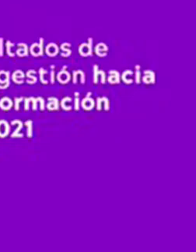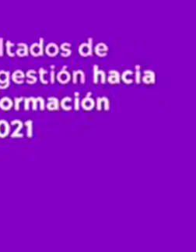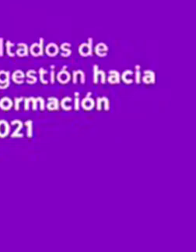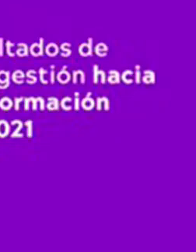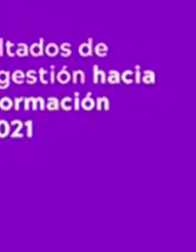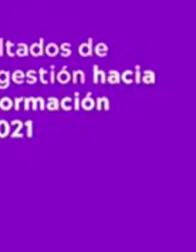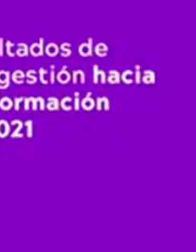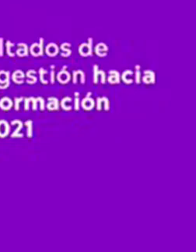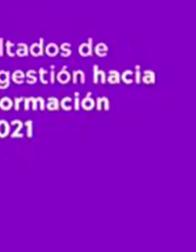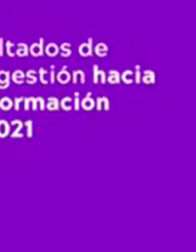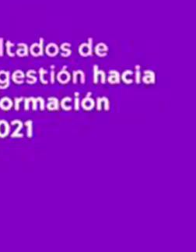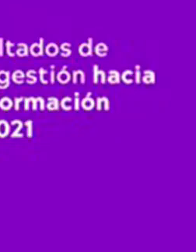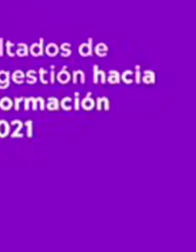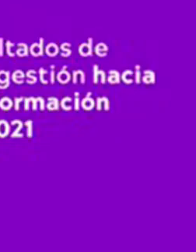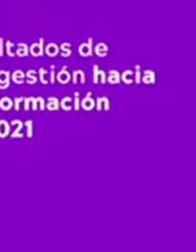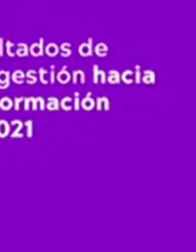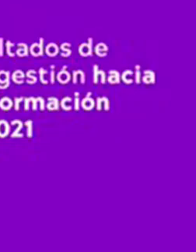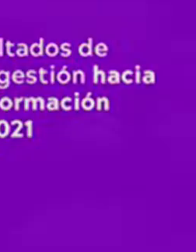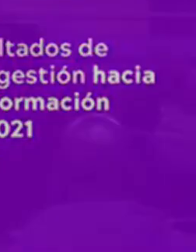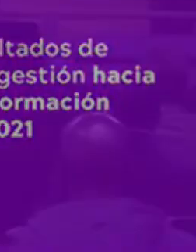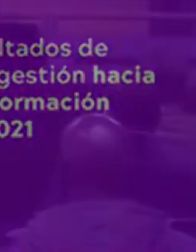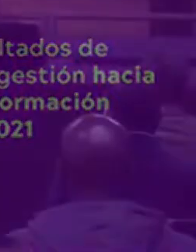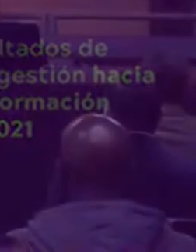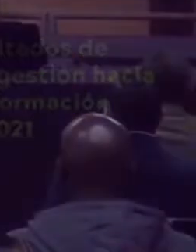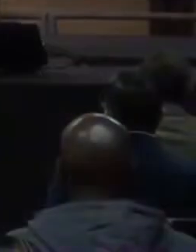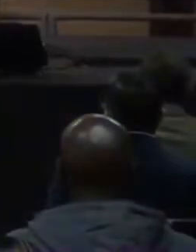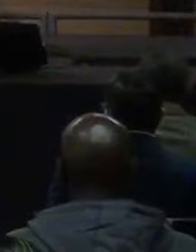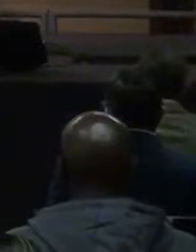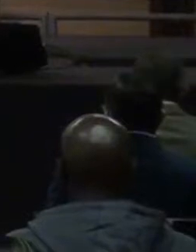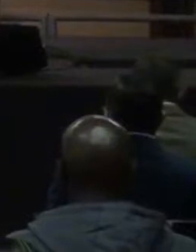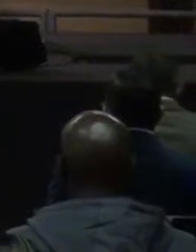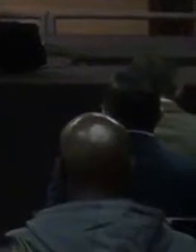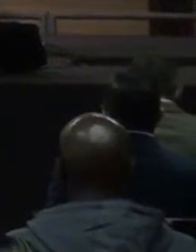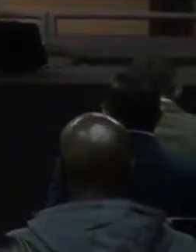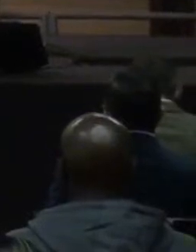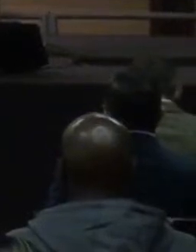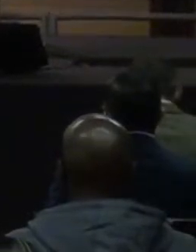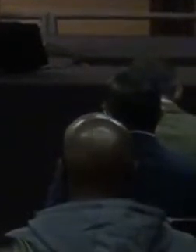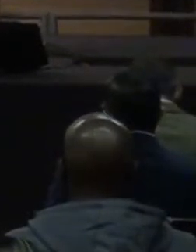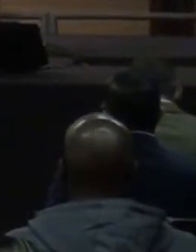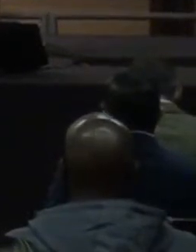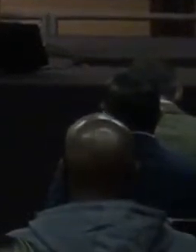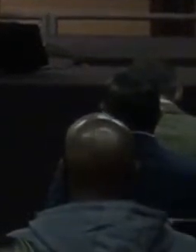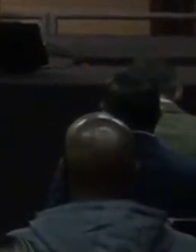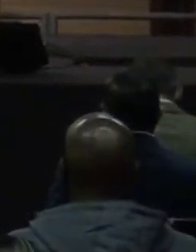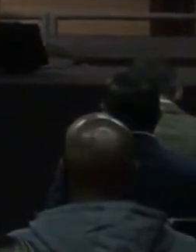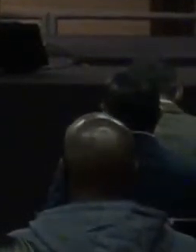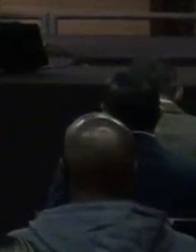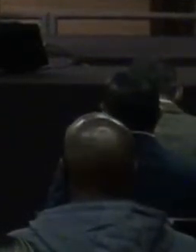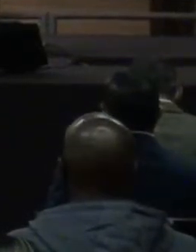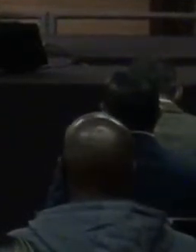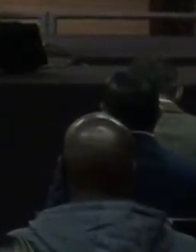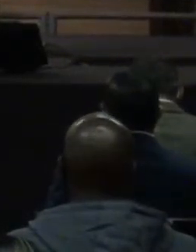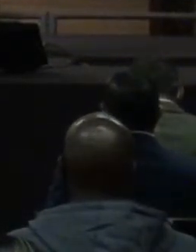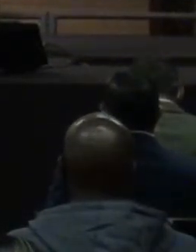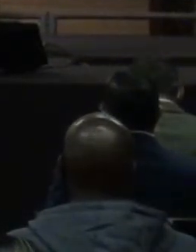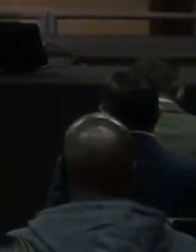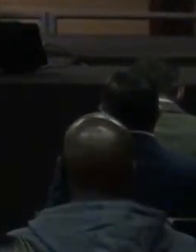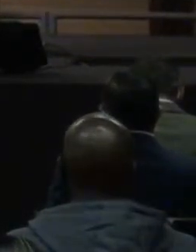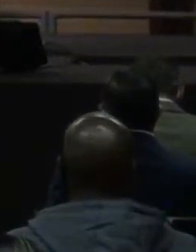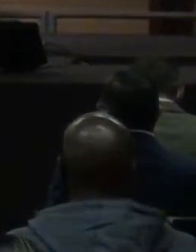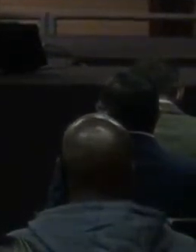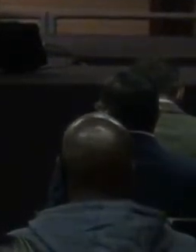Me permito recordarles que pongan en silencio sus celulares. Muchas gracias. El programa para hoy es el